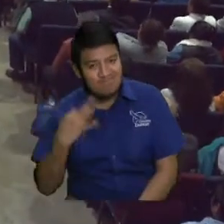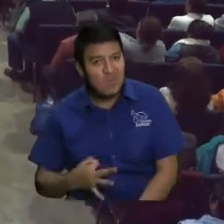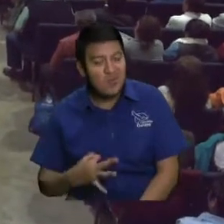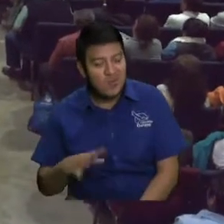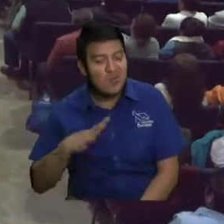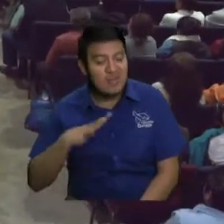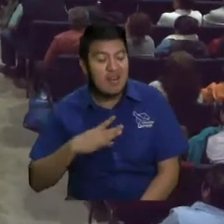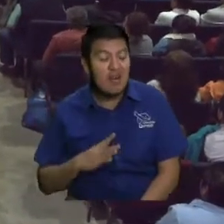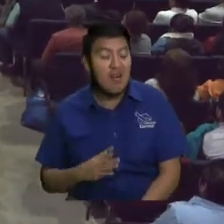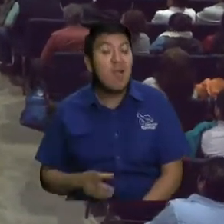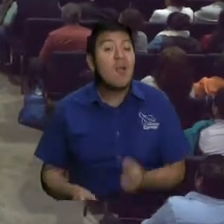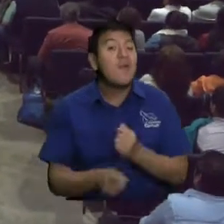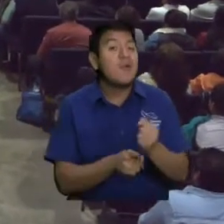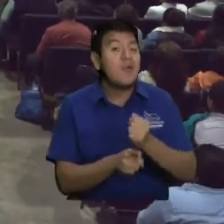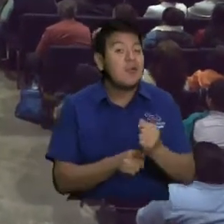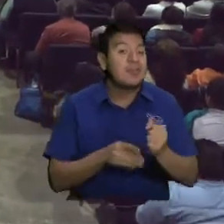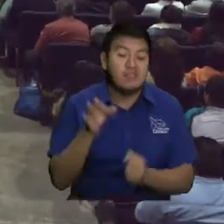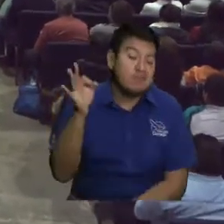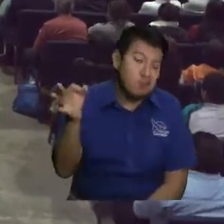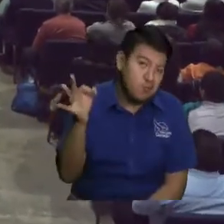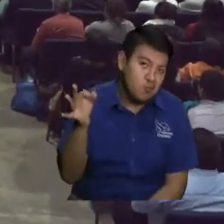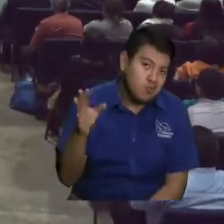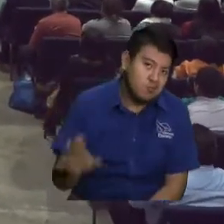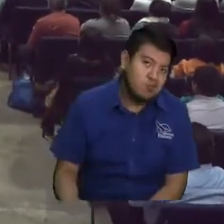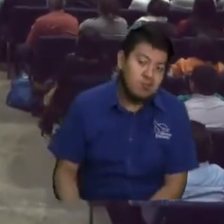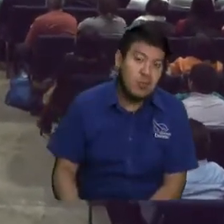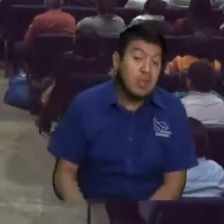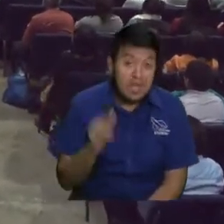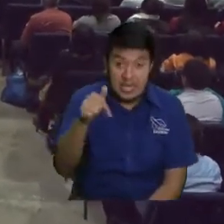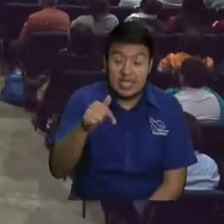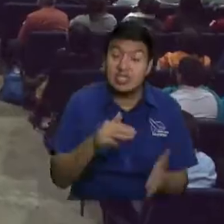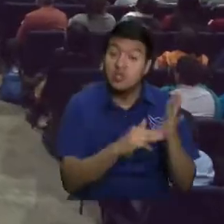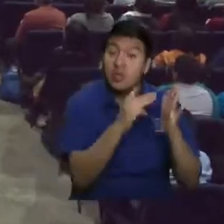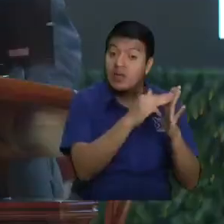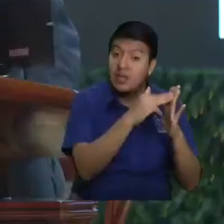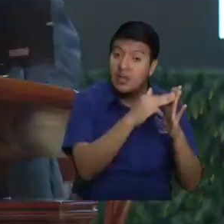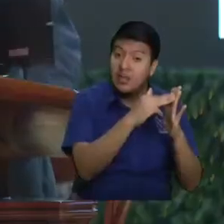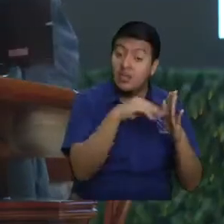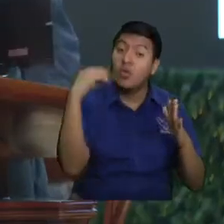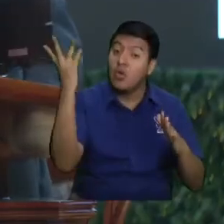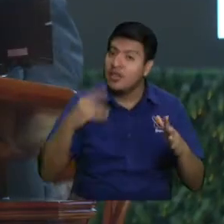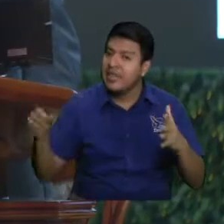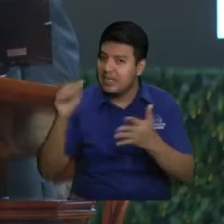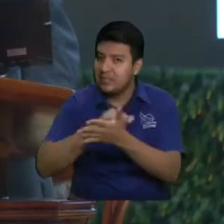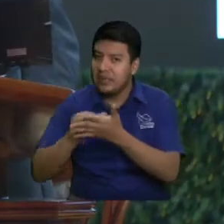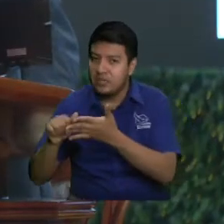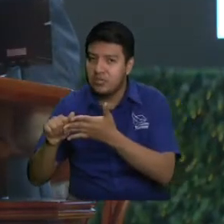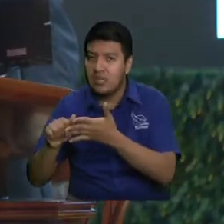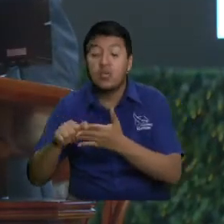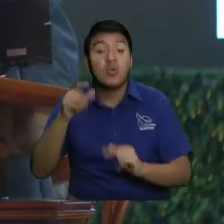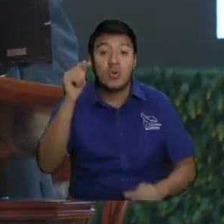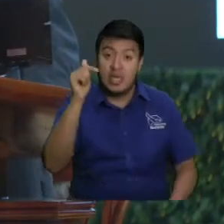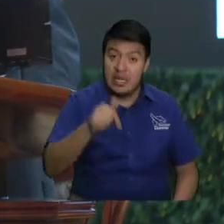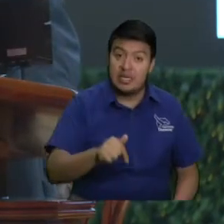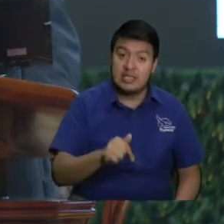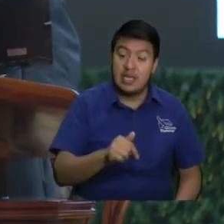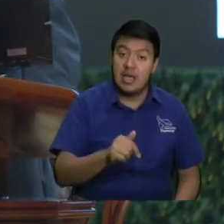Depende de usted. Bueno, sigamos acá. Entonces, ese tipo de unidad...